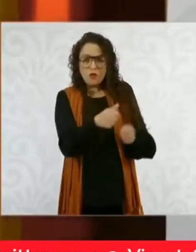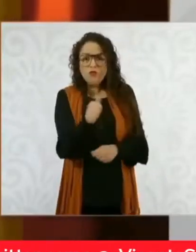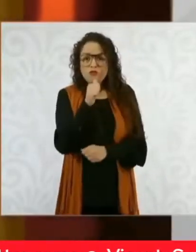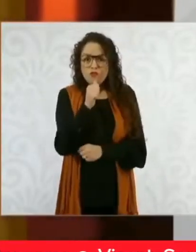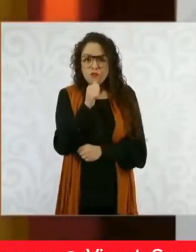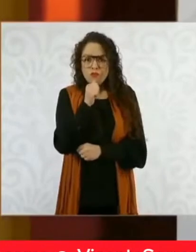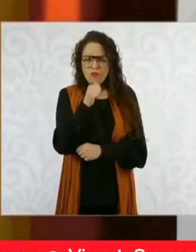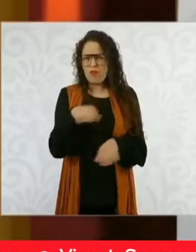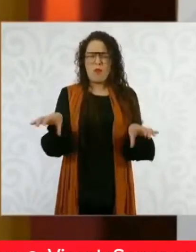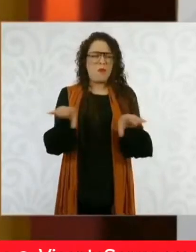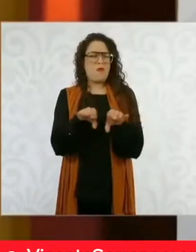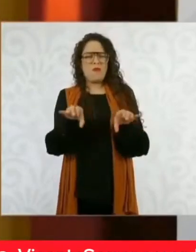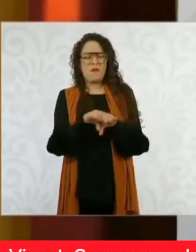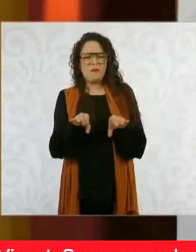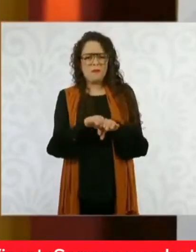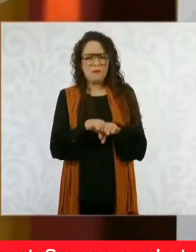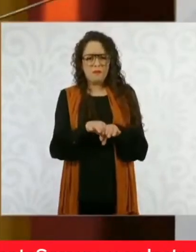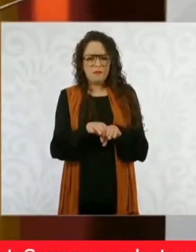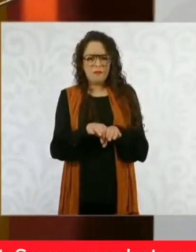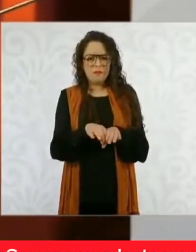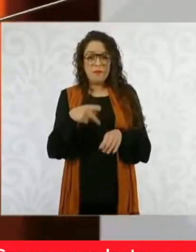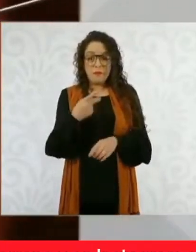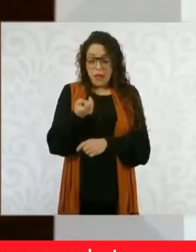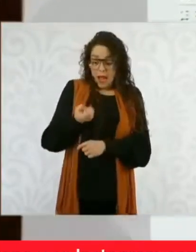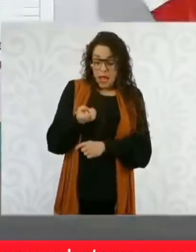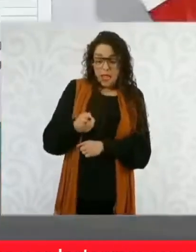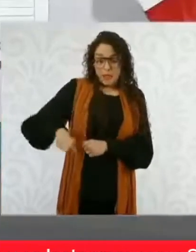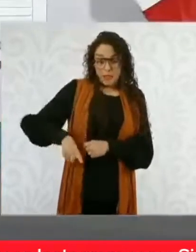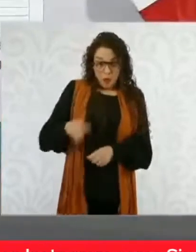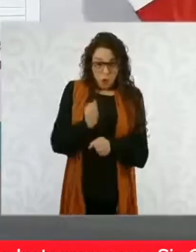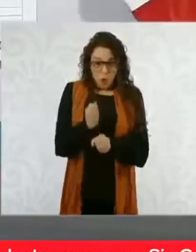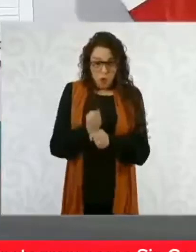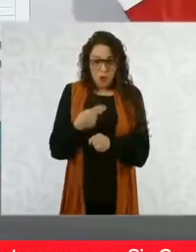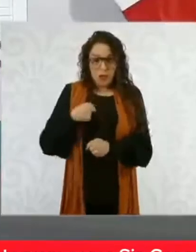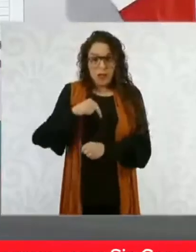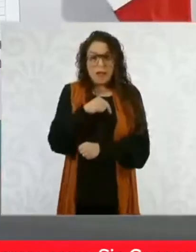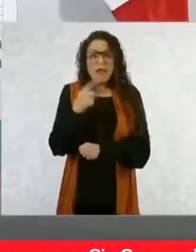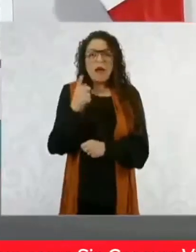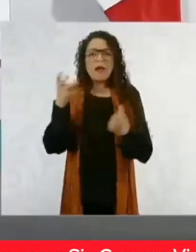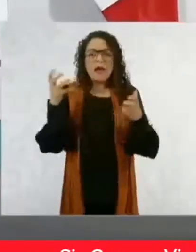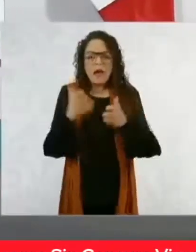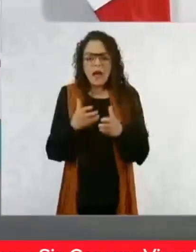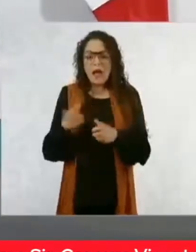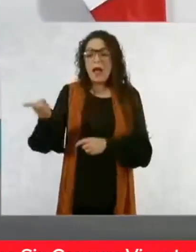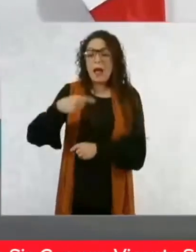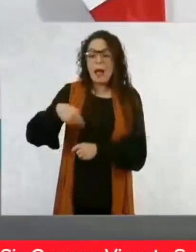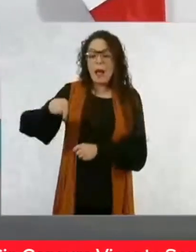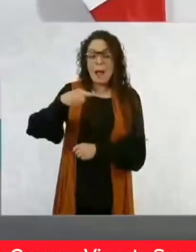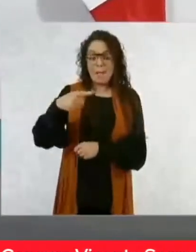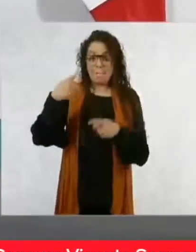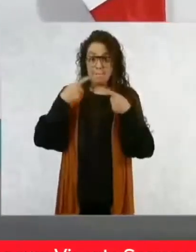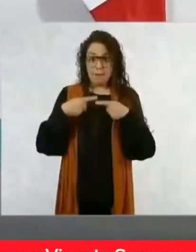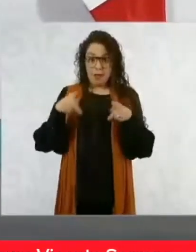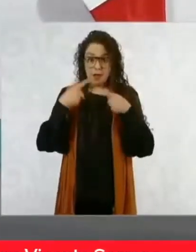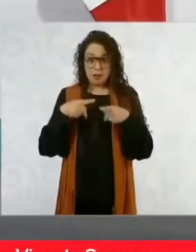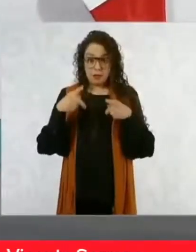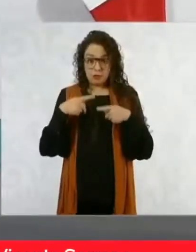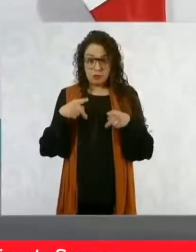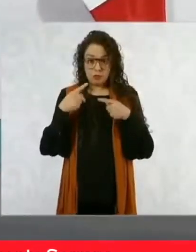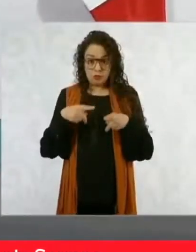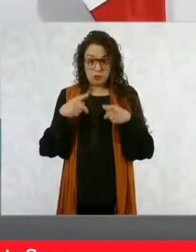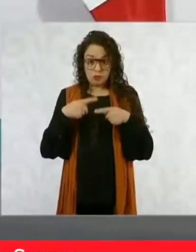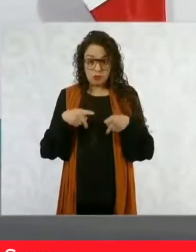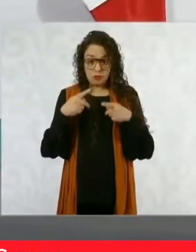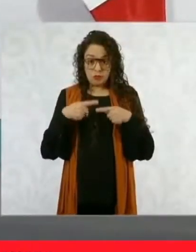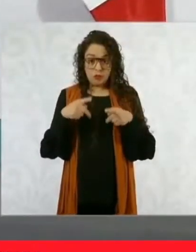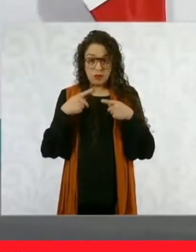Pero lo que estamos haciendo en esta administración es tratar de sacar a esta gente de este problema, porque hoy